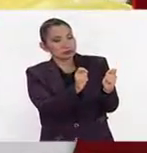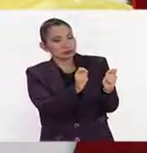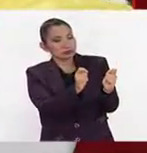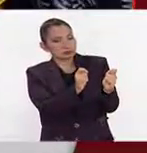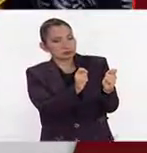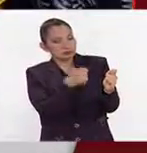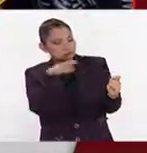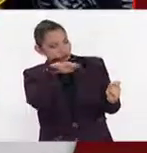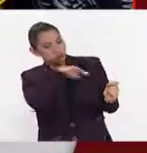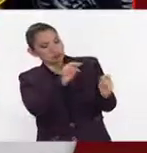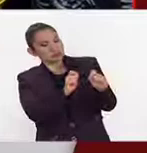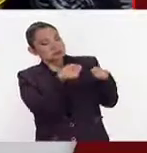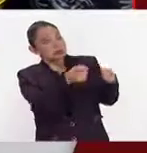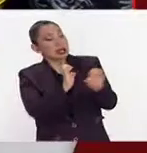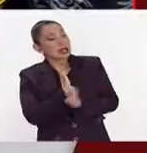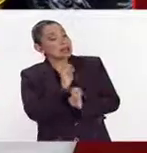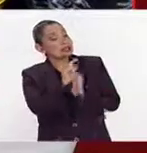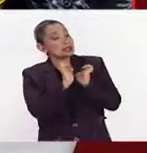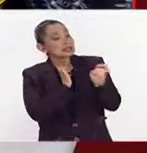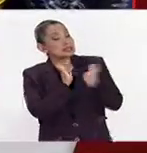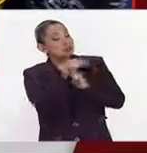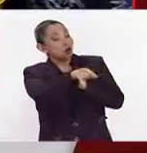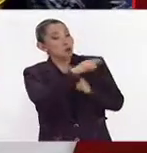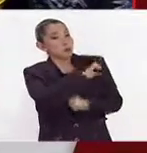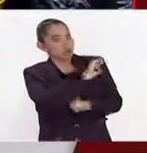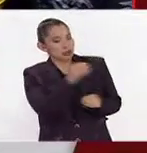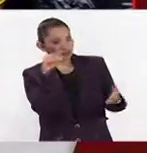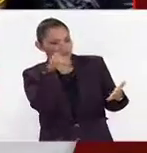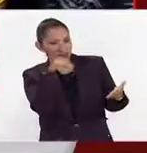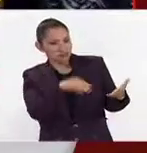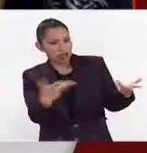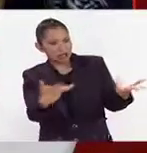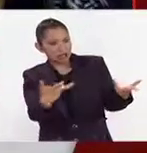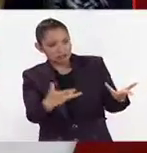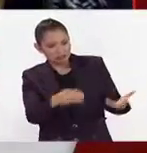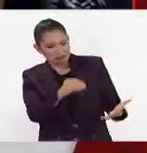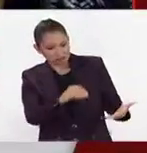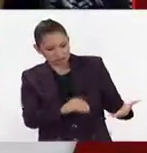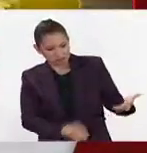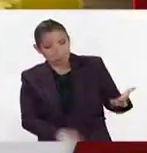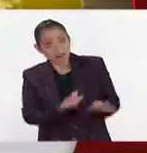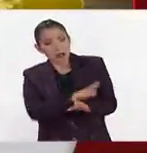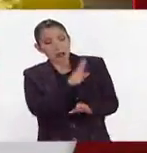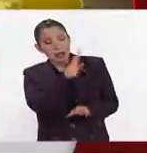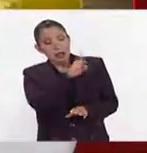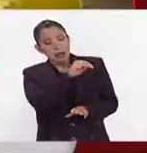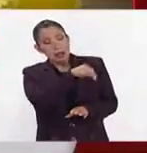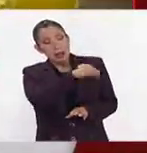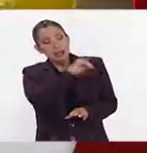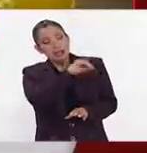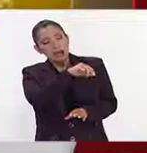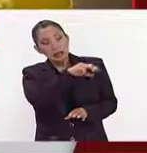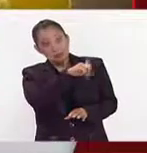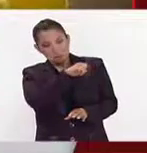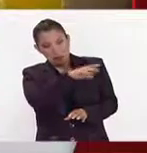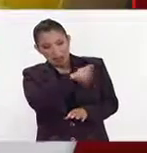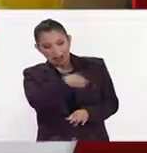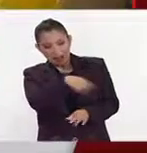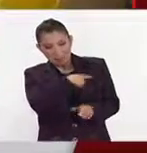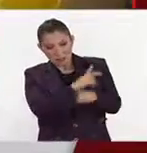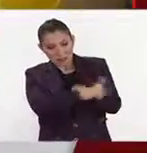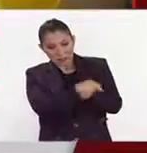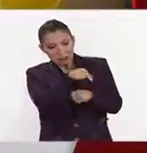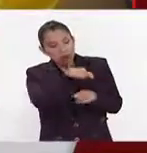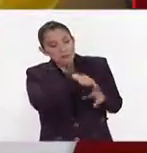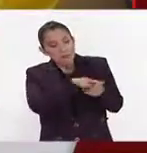por fuera al ejército. Esto es muy importante porque Birmania, Myanmar, está